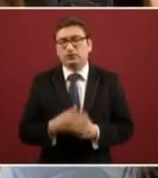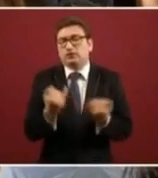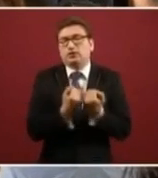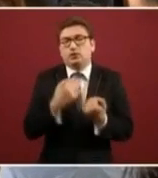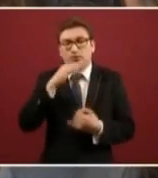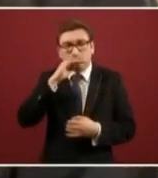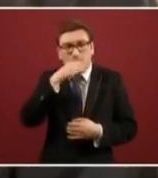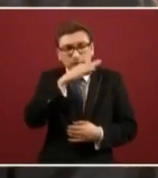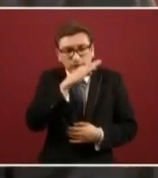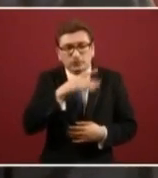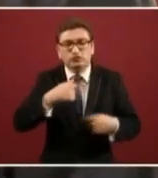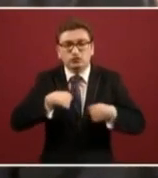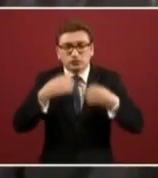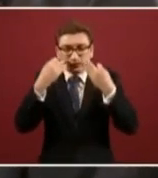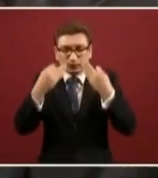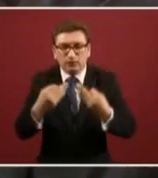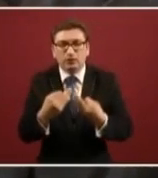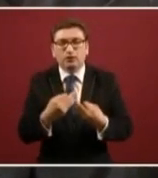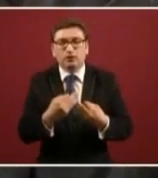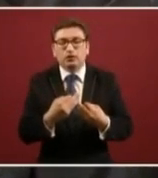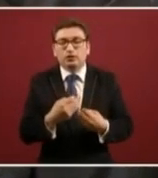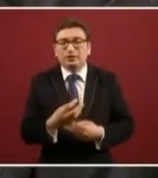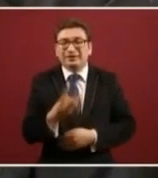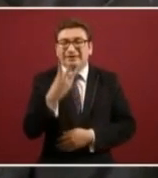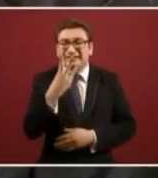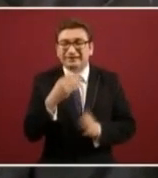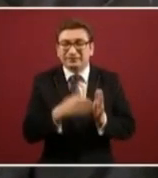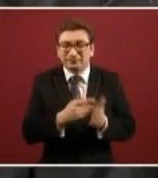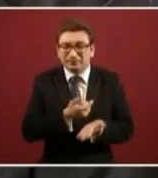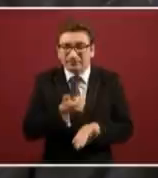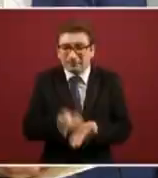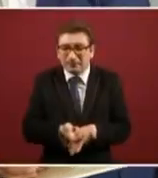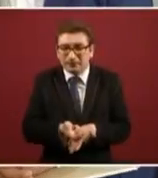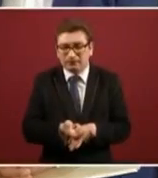llegaban a pagar 3 mil pesos